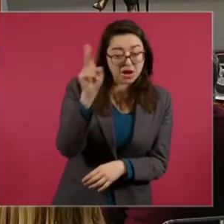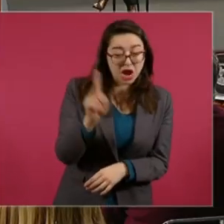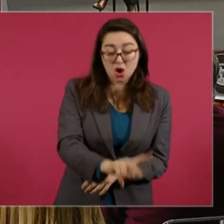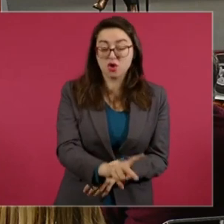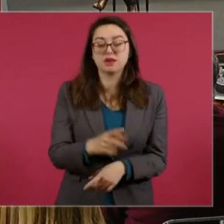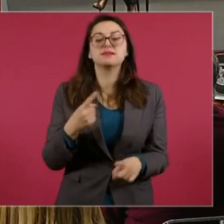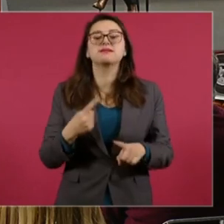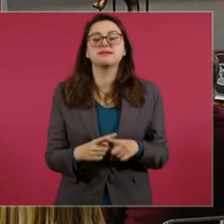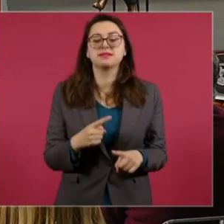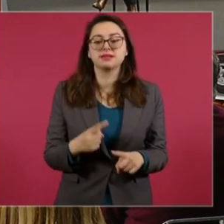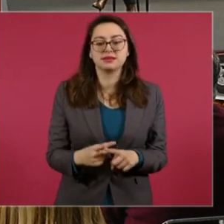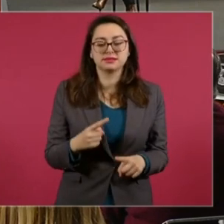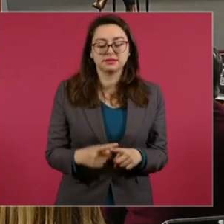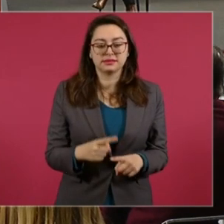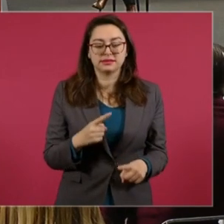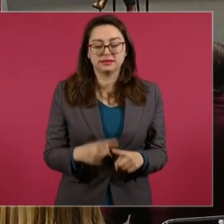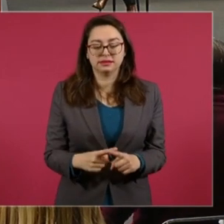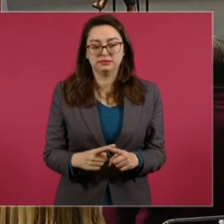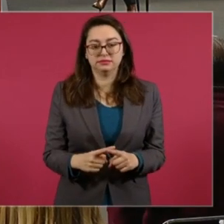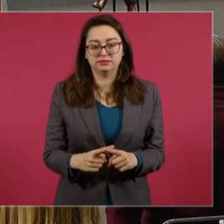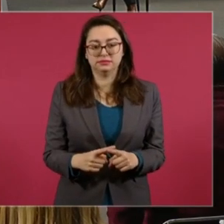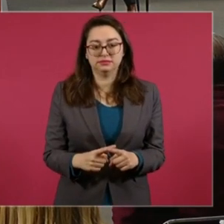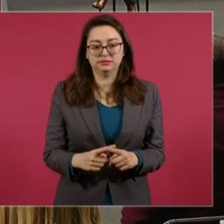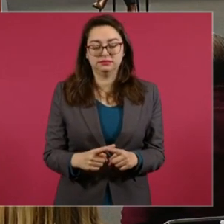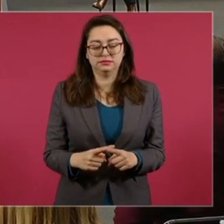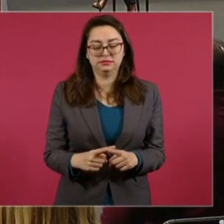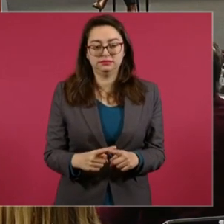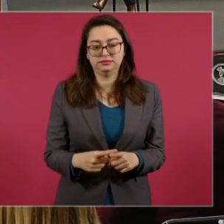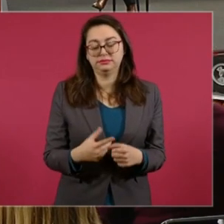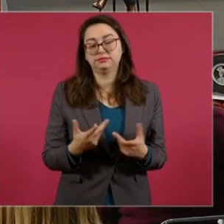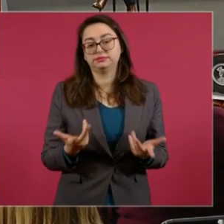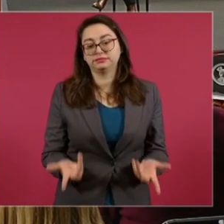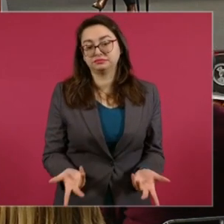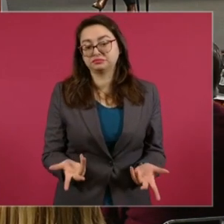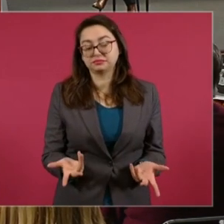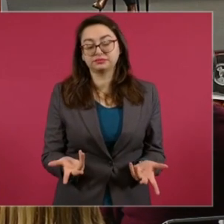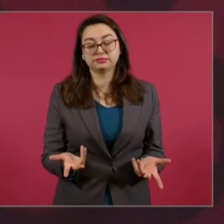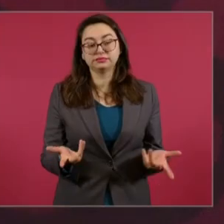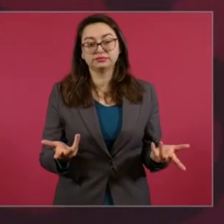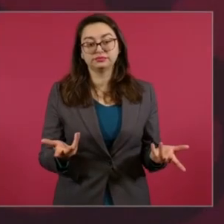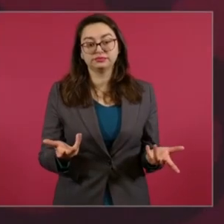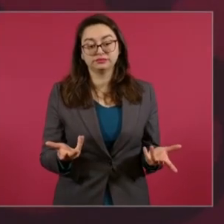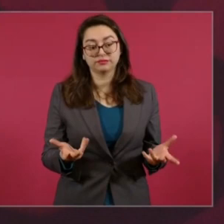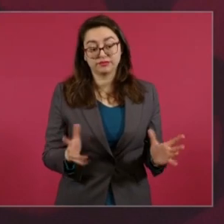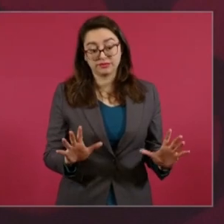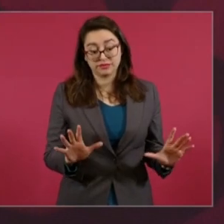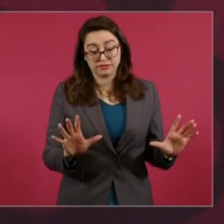hace unos días. Son dos